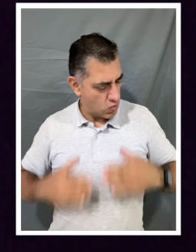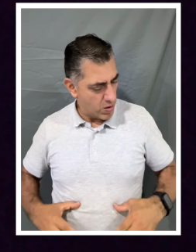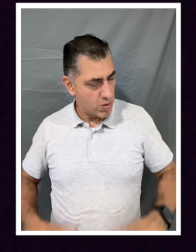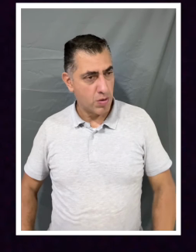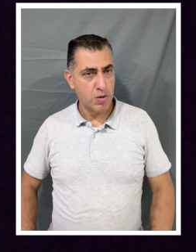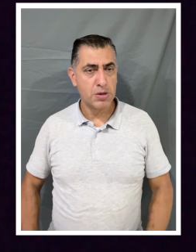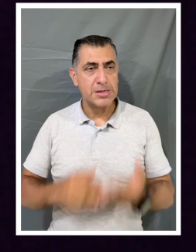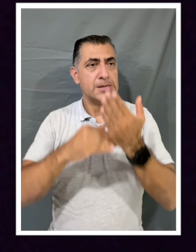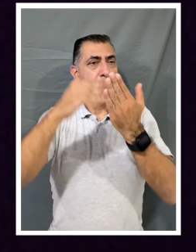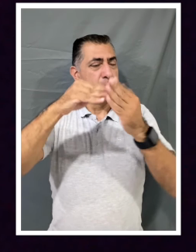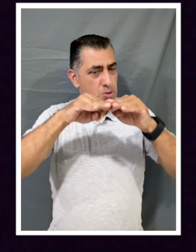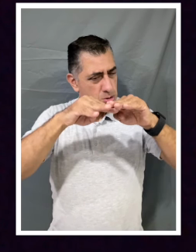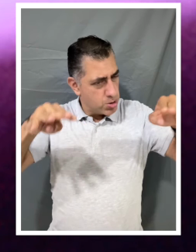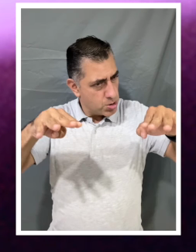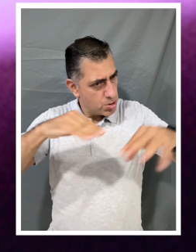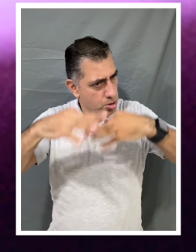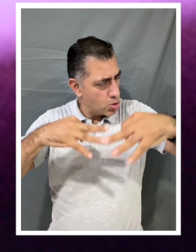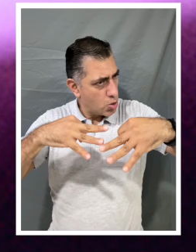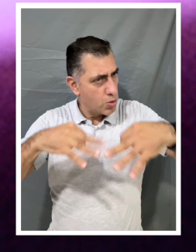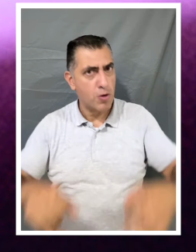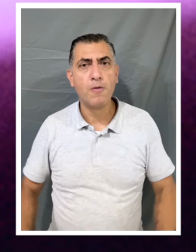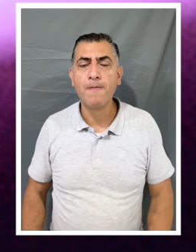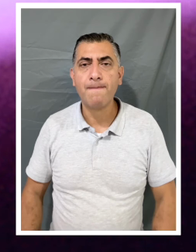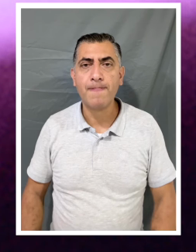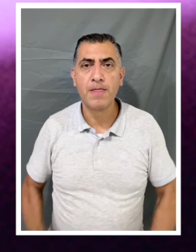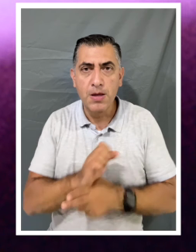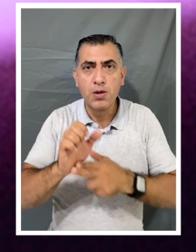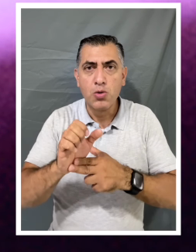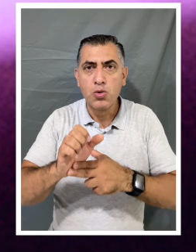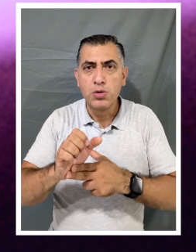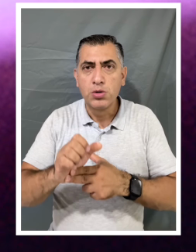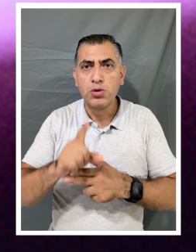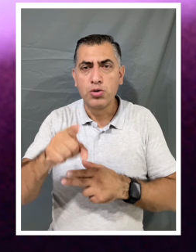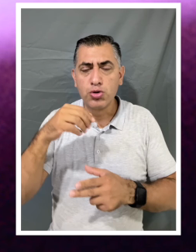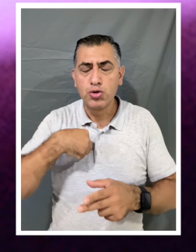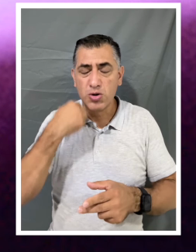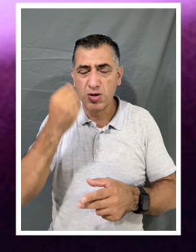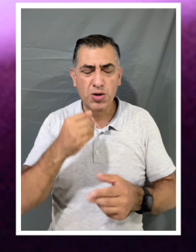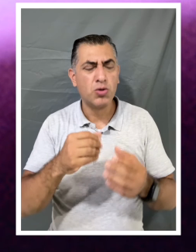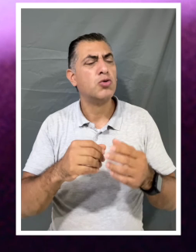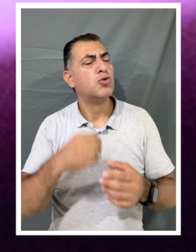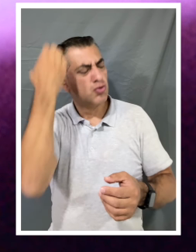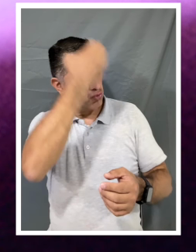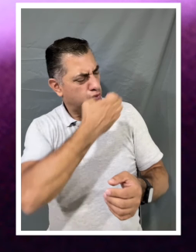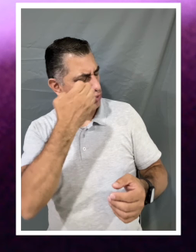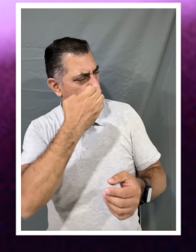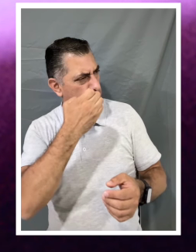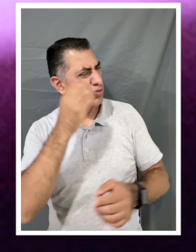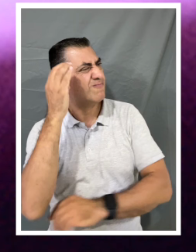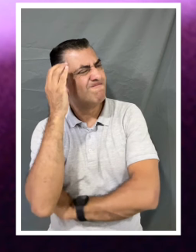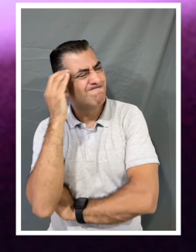cuerpo es crecimiento integral porque nos Integra a todos Así que yo quiero que hagamos un examen